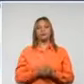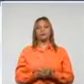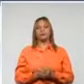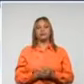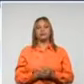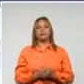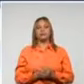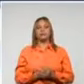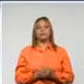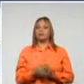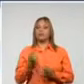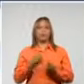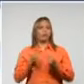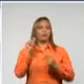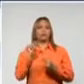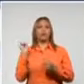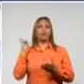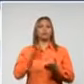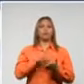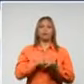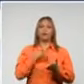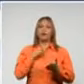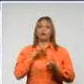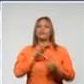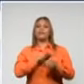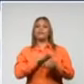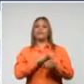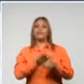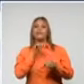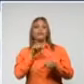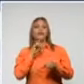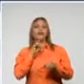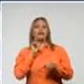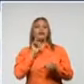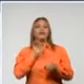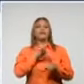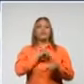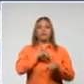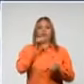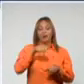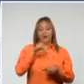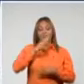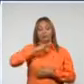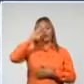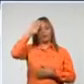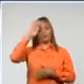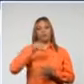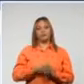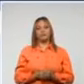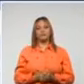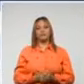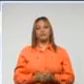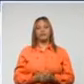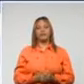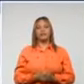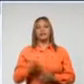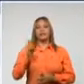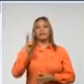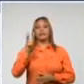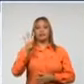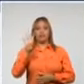importado, porque es un caso que se infectó en nuestro país. Los 34